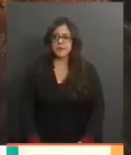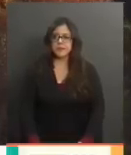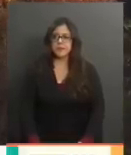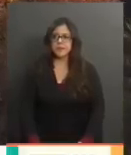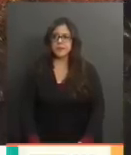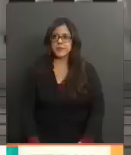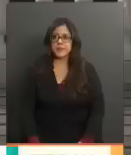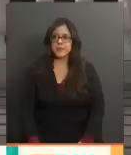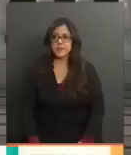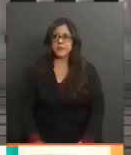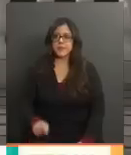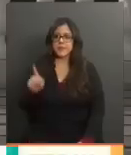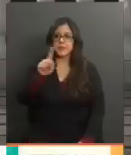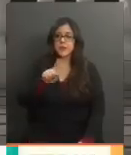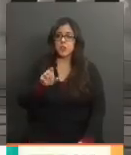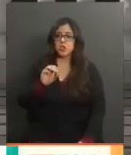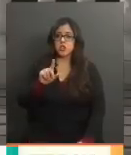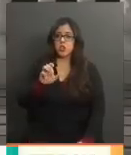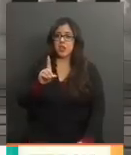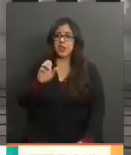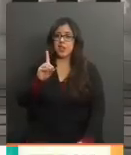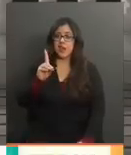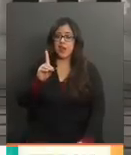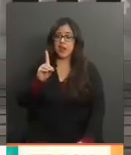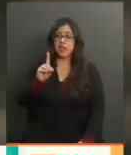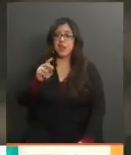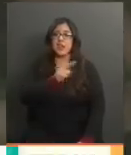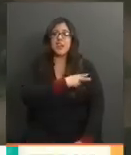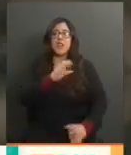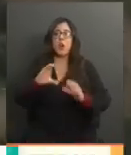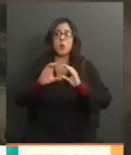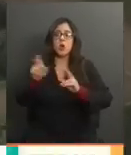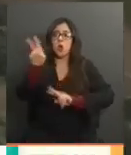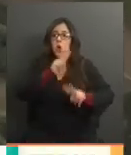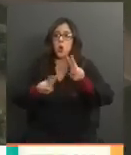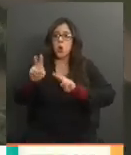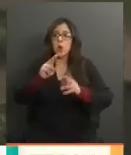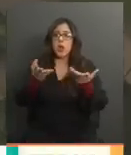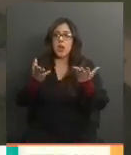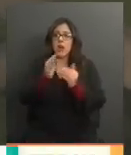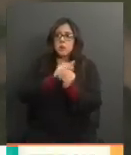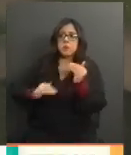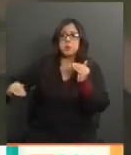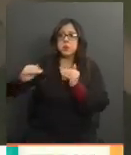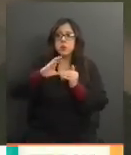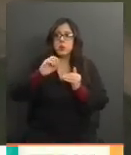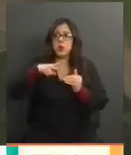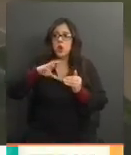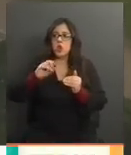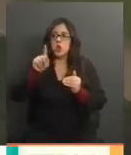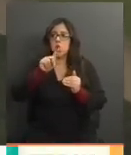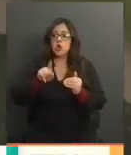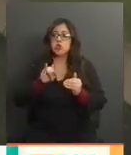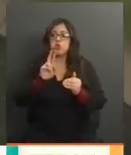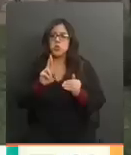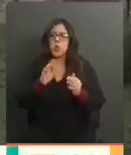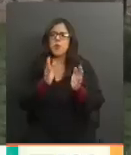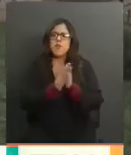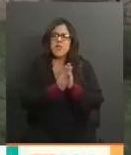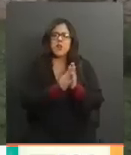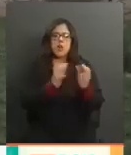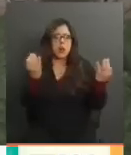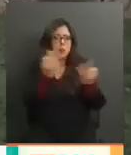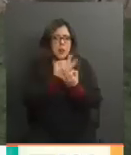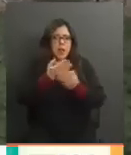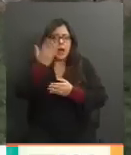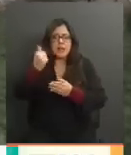Soledad Meneses es la jefa de comunicaciones y turismo de la Viña Cono Sur. Cuéntanos por favor de este lugar que abrió hace muy